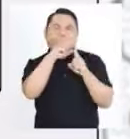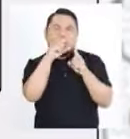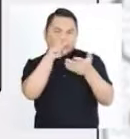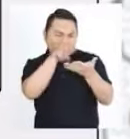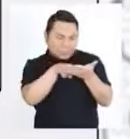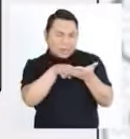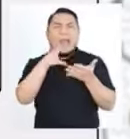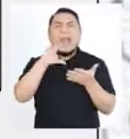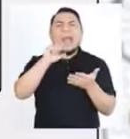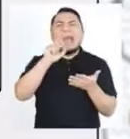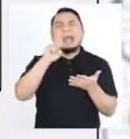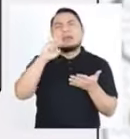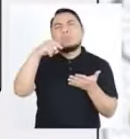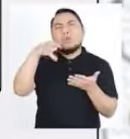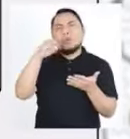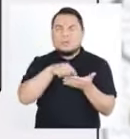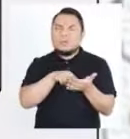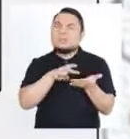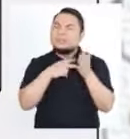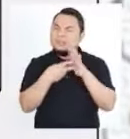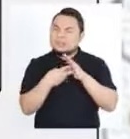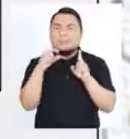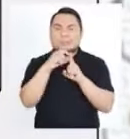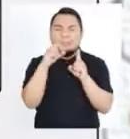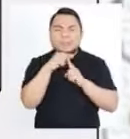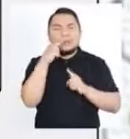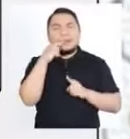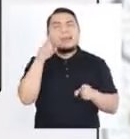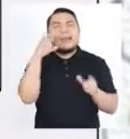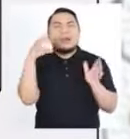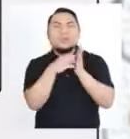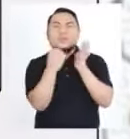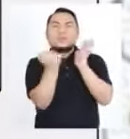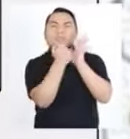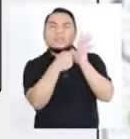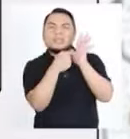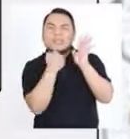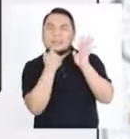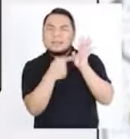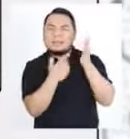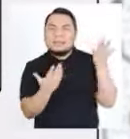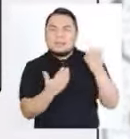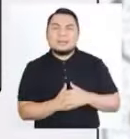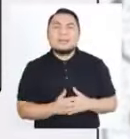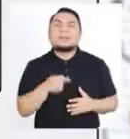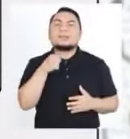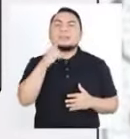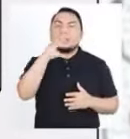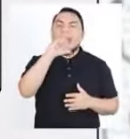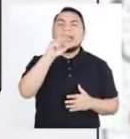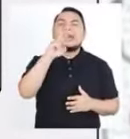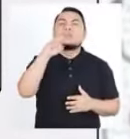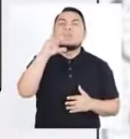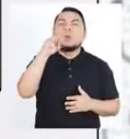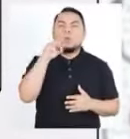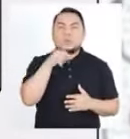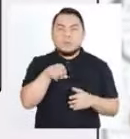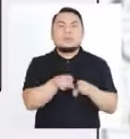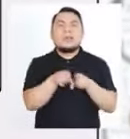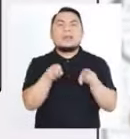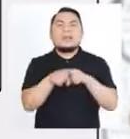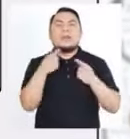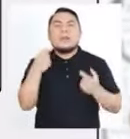la palabra hidrato de carbono. Pero recordé que esa palabra está en la etiqueta y decía que hidrato de carbono